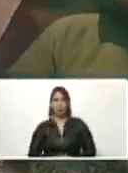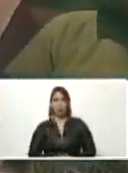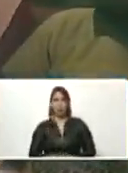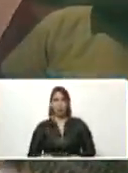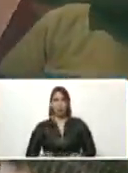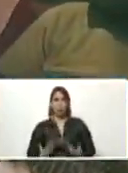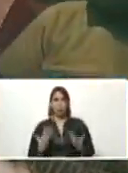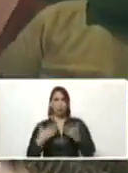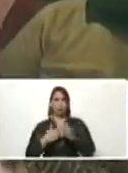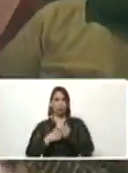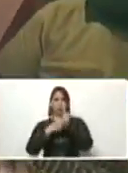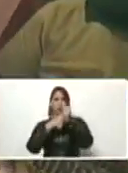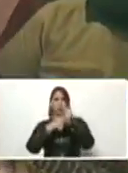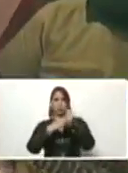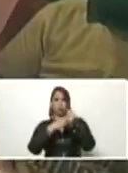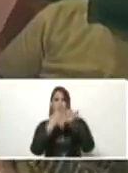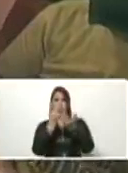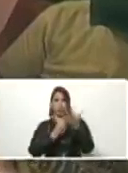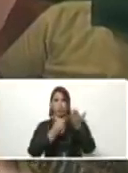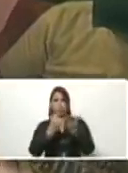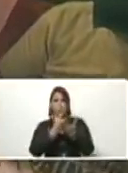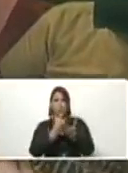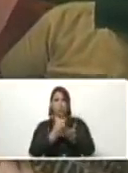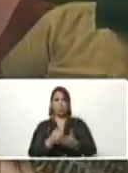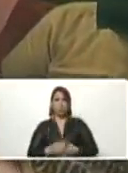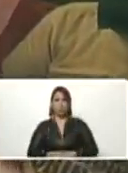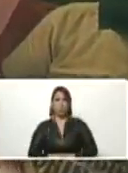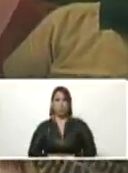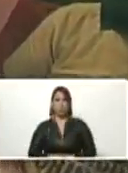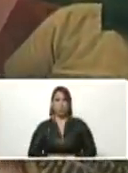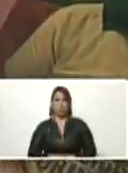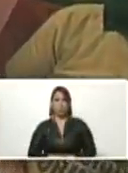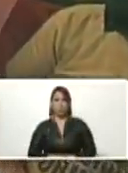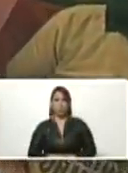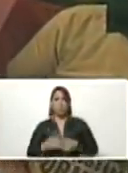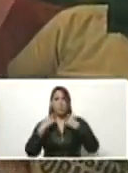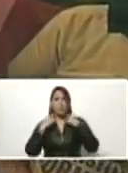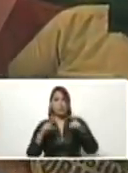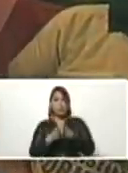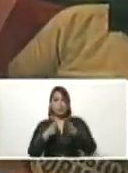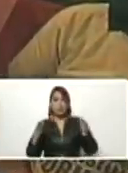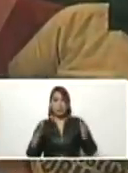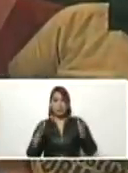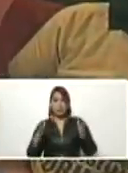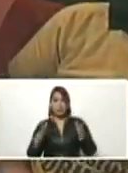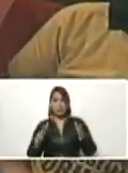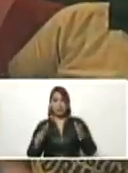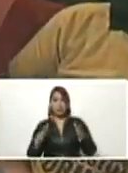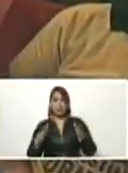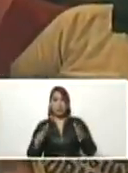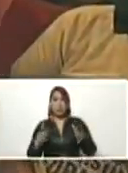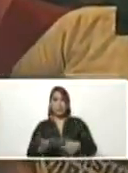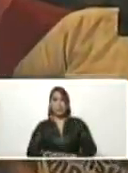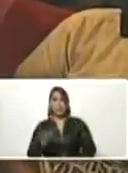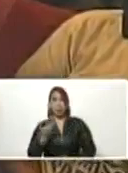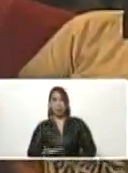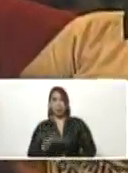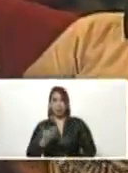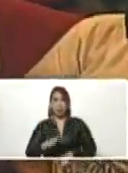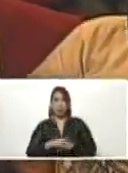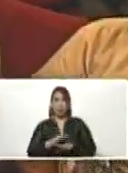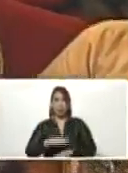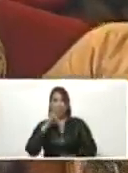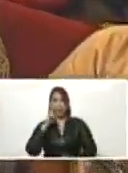héroes y de pinturas exageradas, perderá gran parte de su importancia porque se